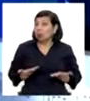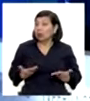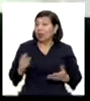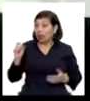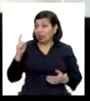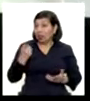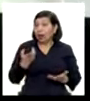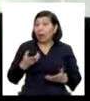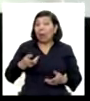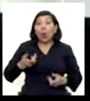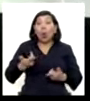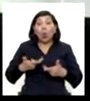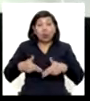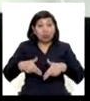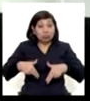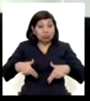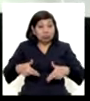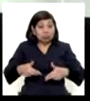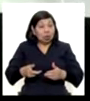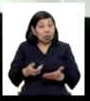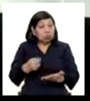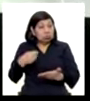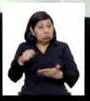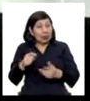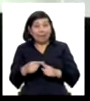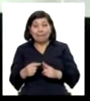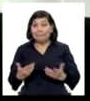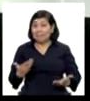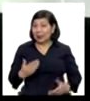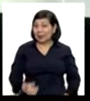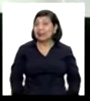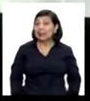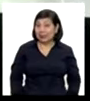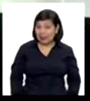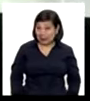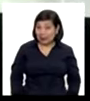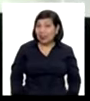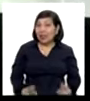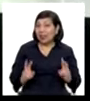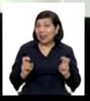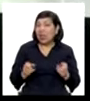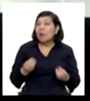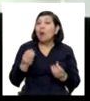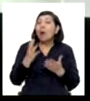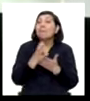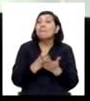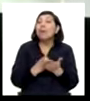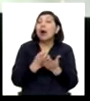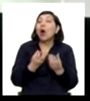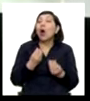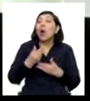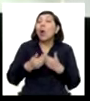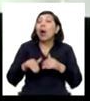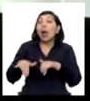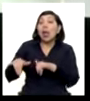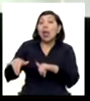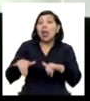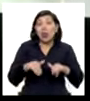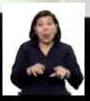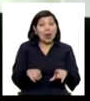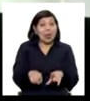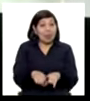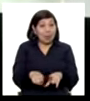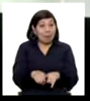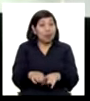más complicado para el jurado, ¿no? Porque estamos hablando de algo abstracto, con el tema de cómo reducimos las brechas, cómo generamos la igualdad, pero a la